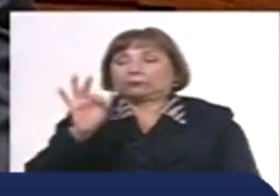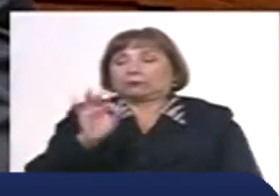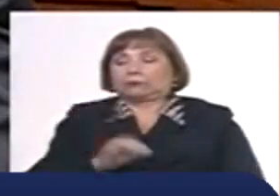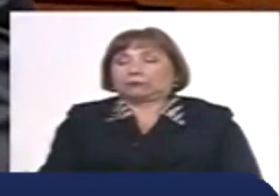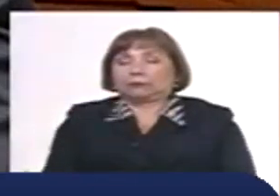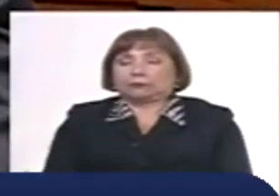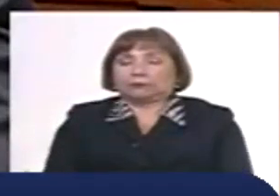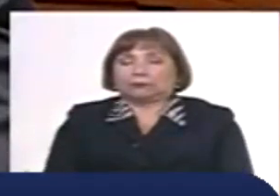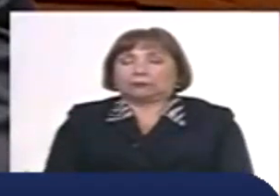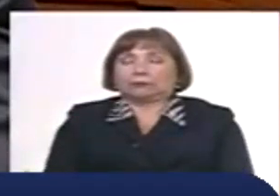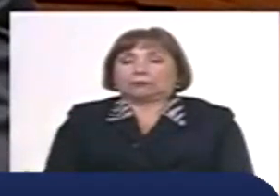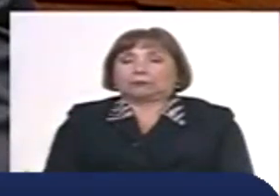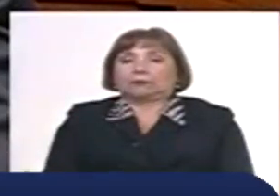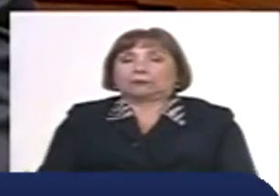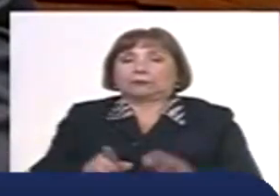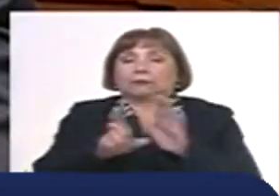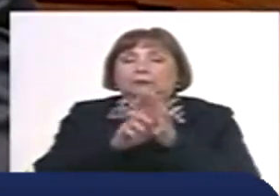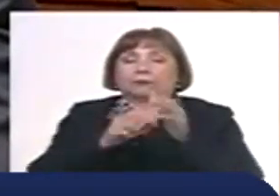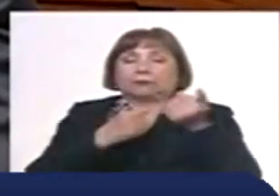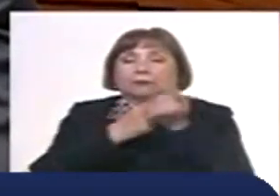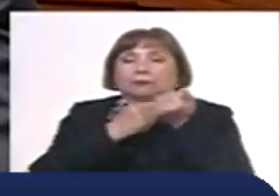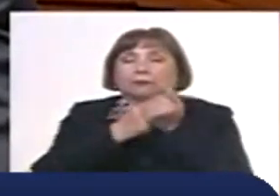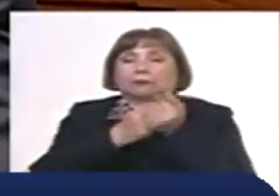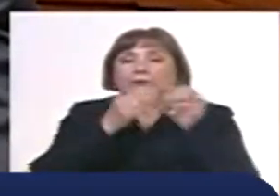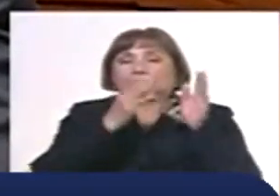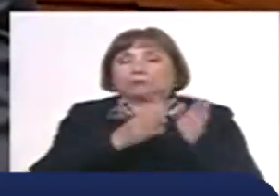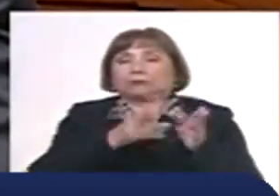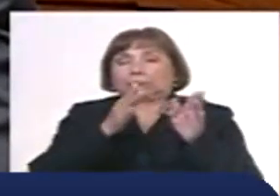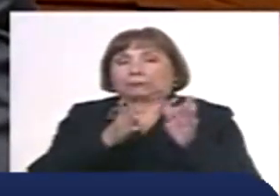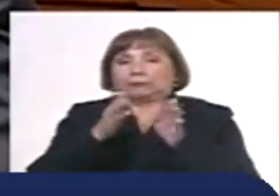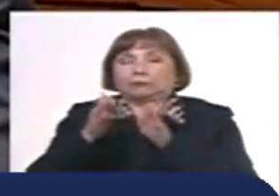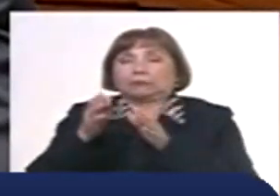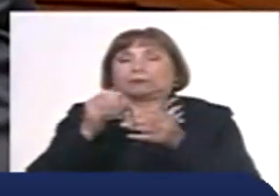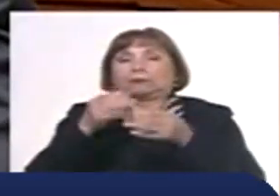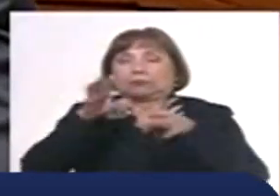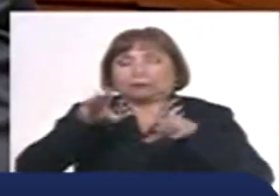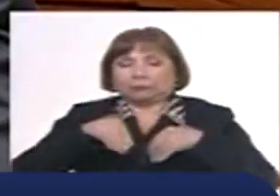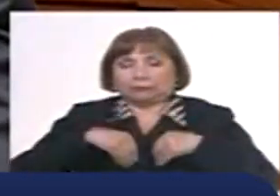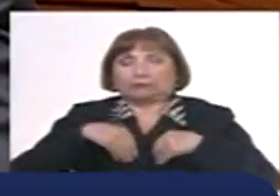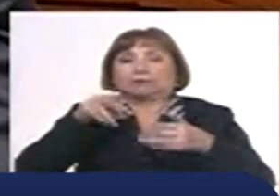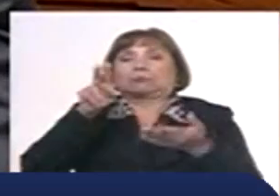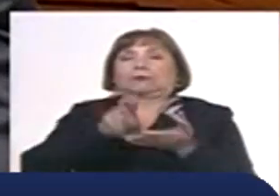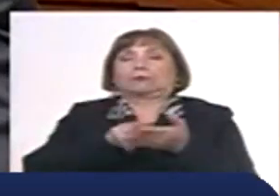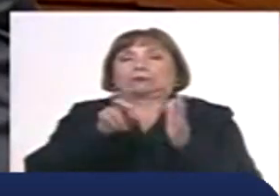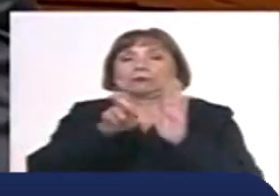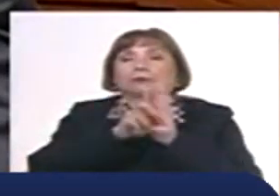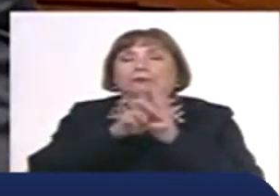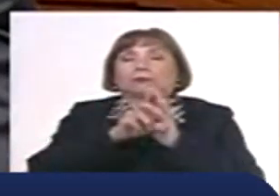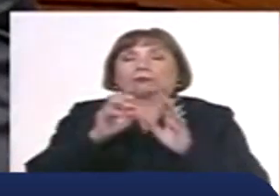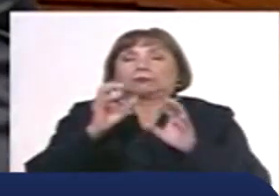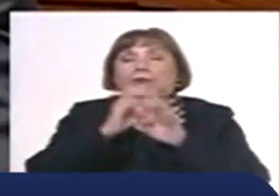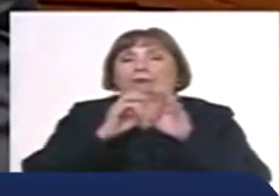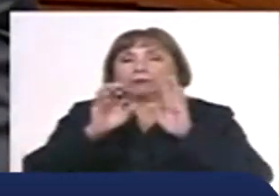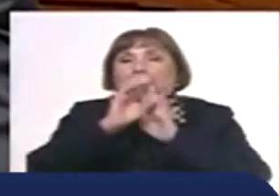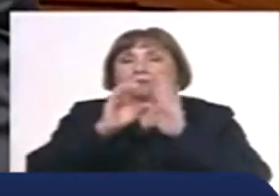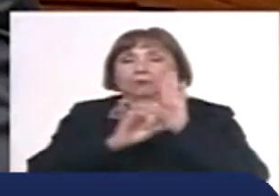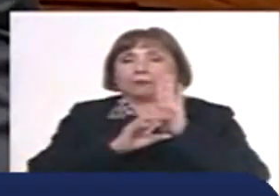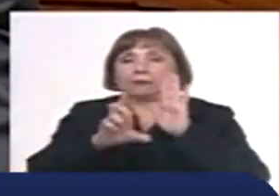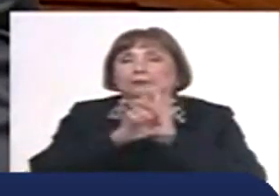31.399, ley que fortalece el proceso de aprobación de leyes de reforma